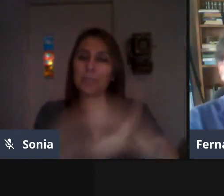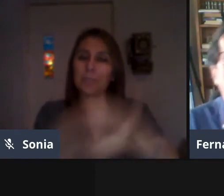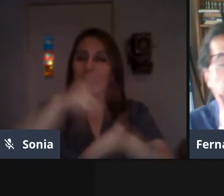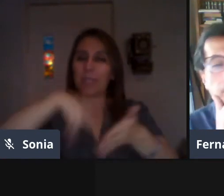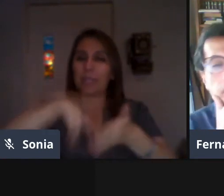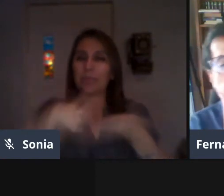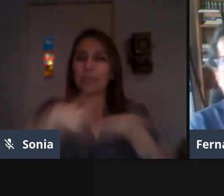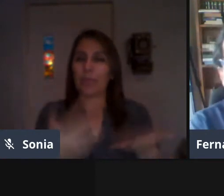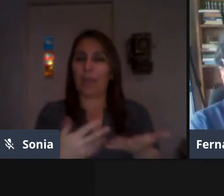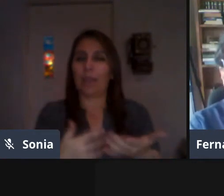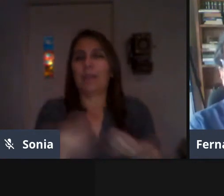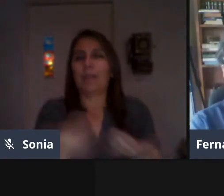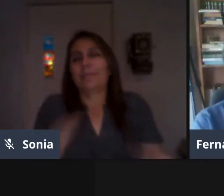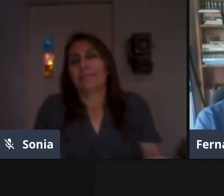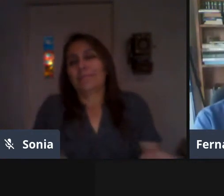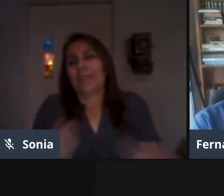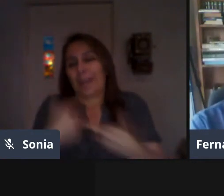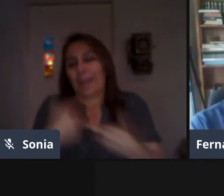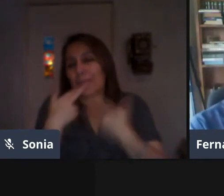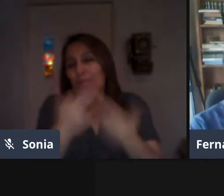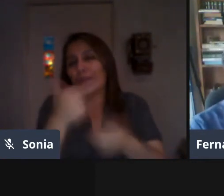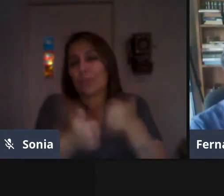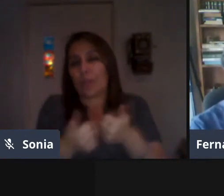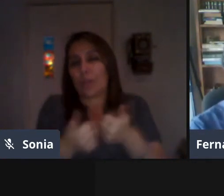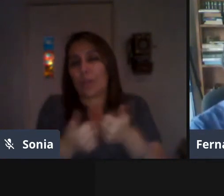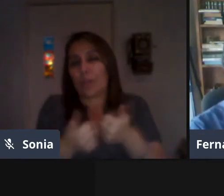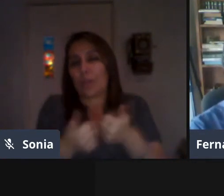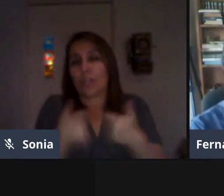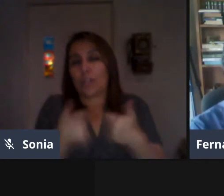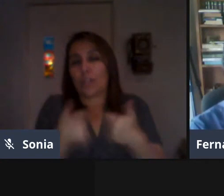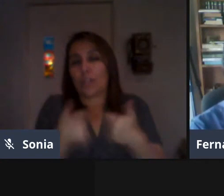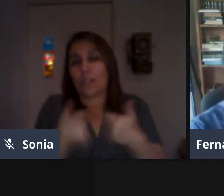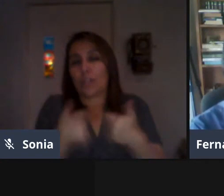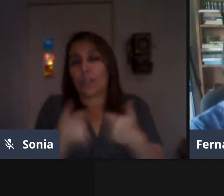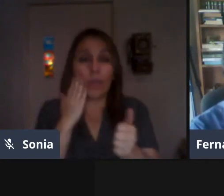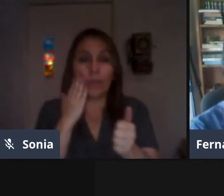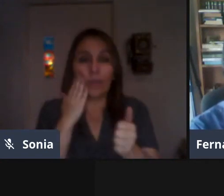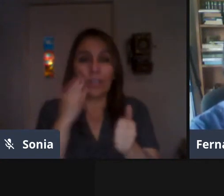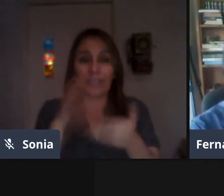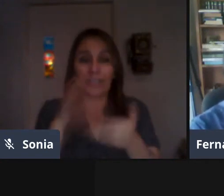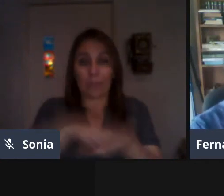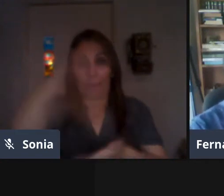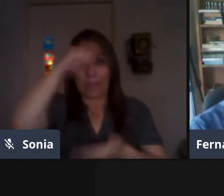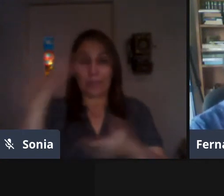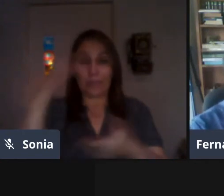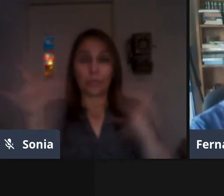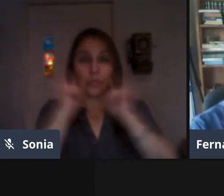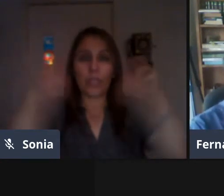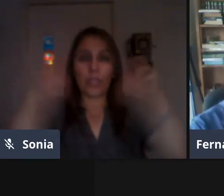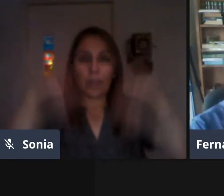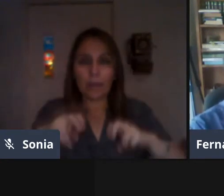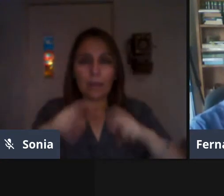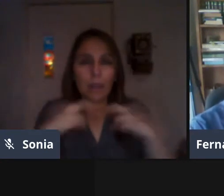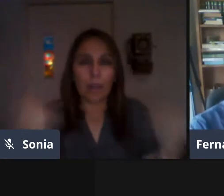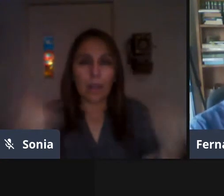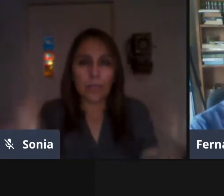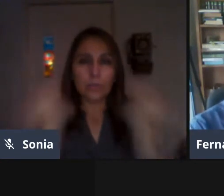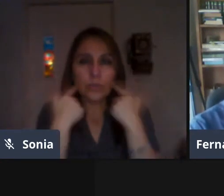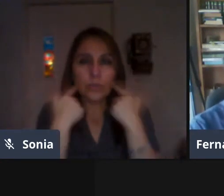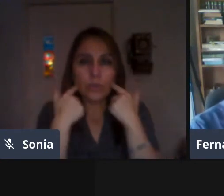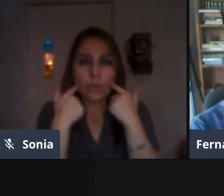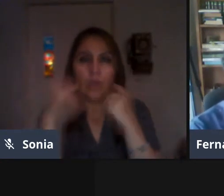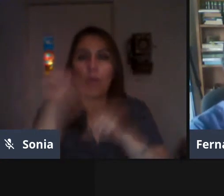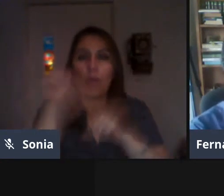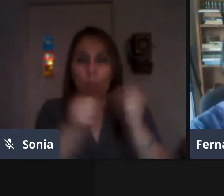una compañía cuando aprendí a escuchar y ahí claro el maestro tiene una reserva de saber y una reserva literaria y